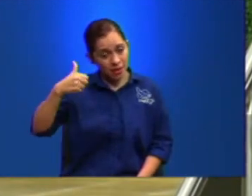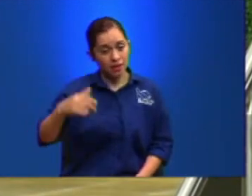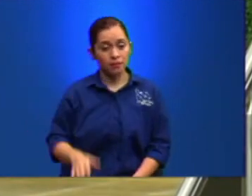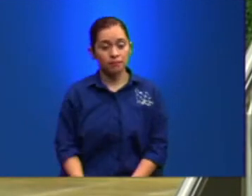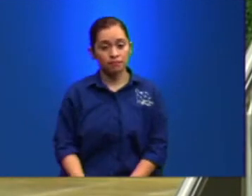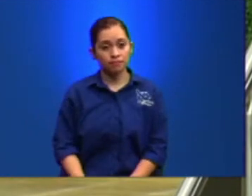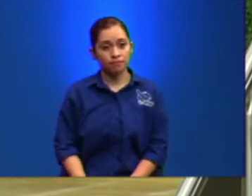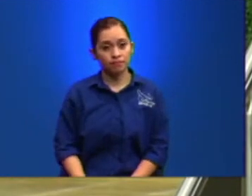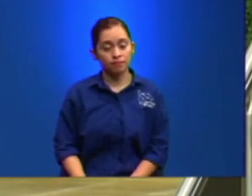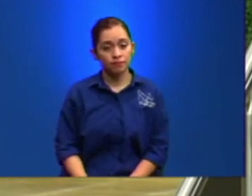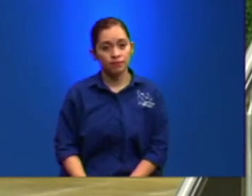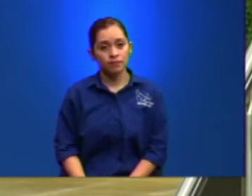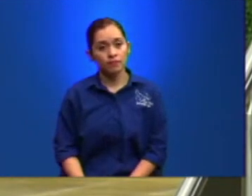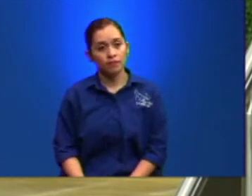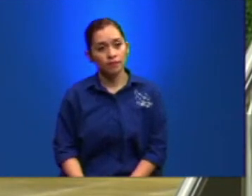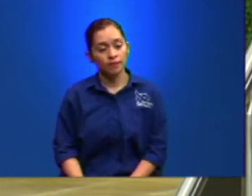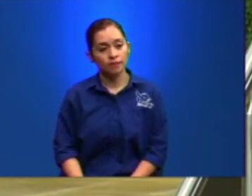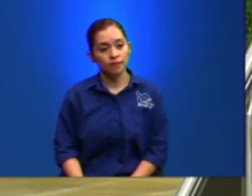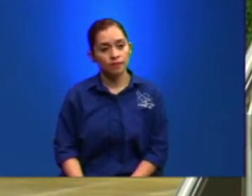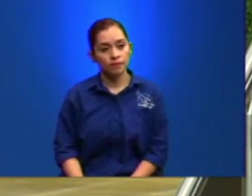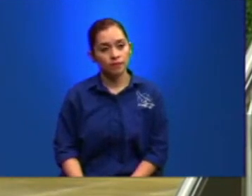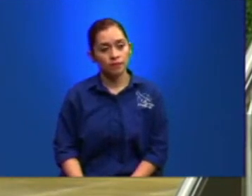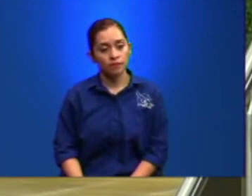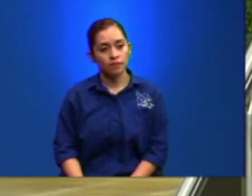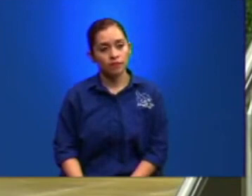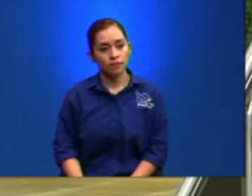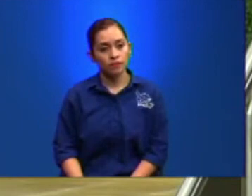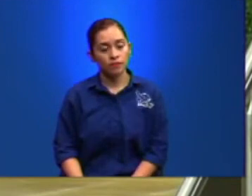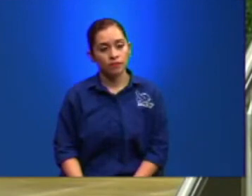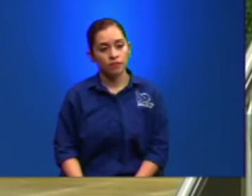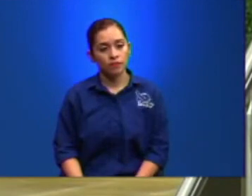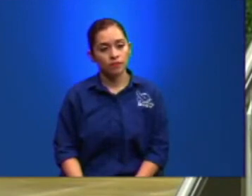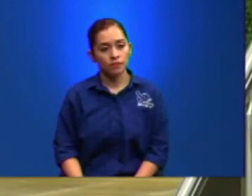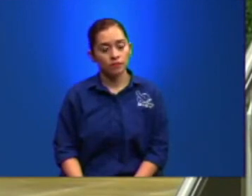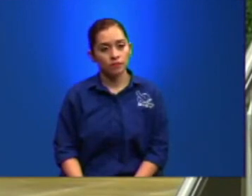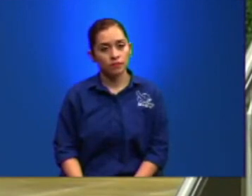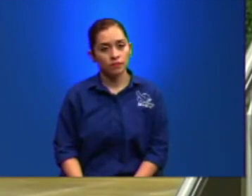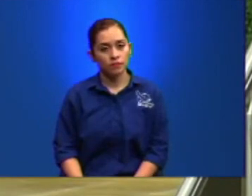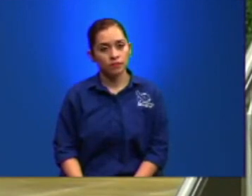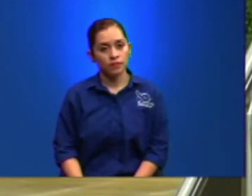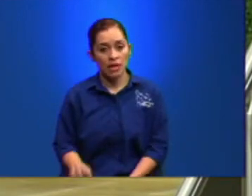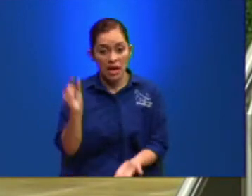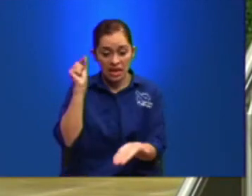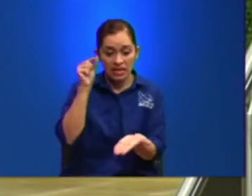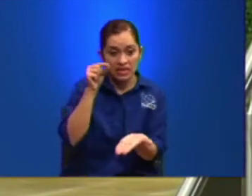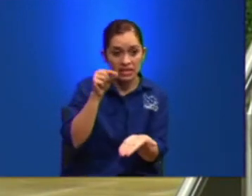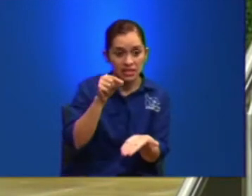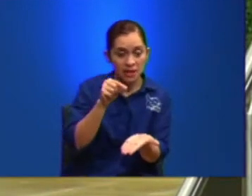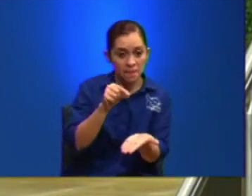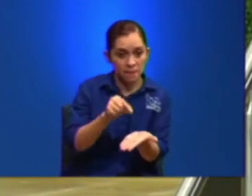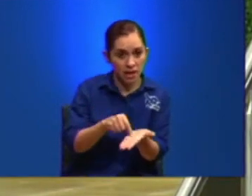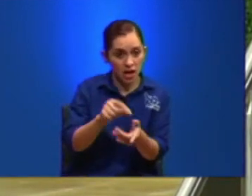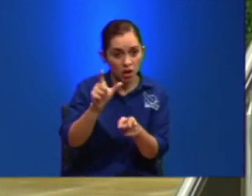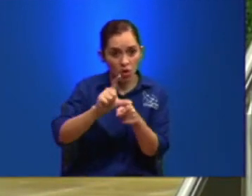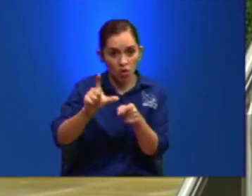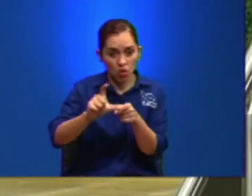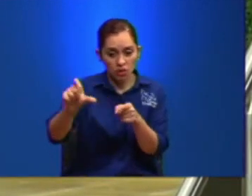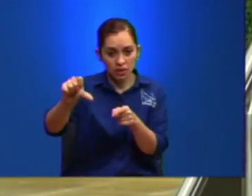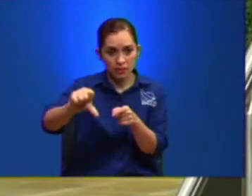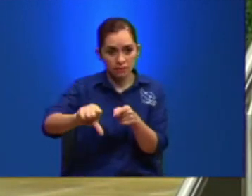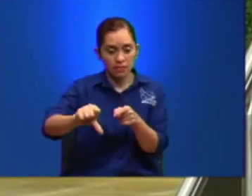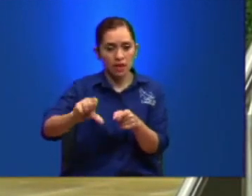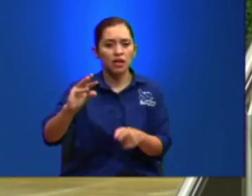sentido coloquial de lo que utilizamos en nuestro lenguaje a diario a sembrar cizaña qué quiere decir porque si lo ponemos